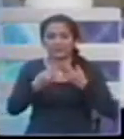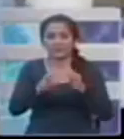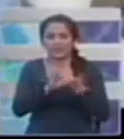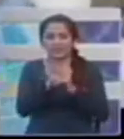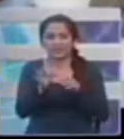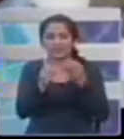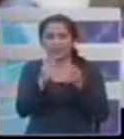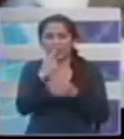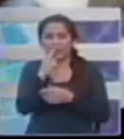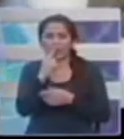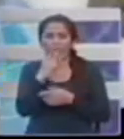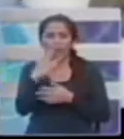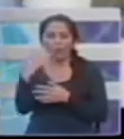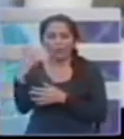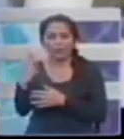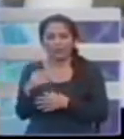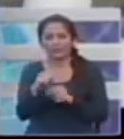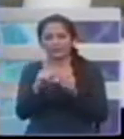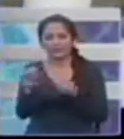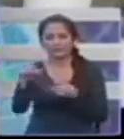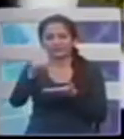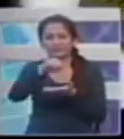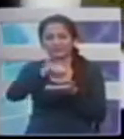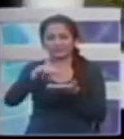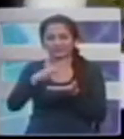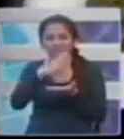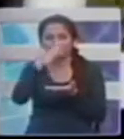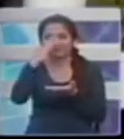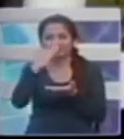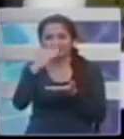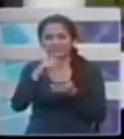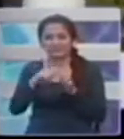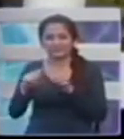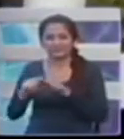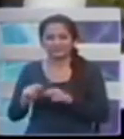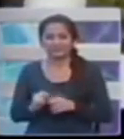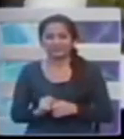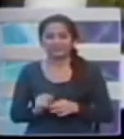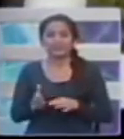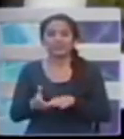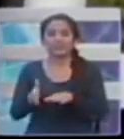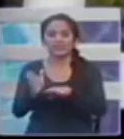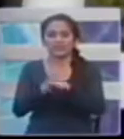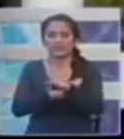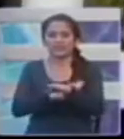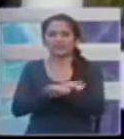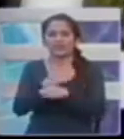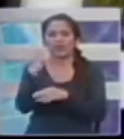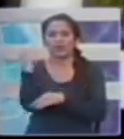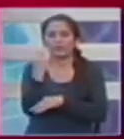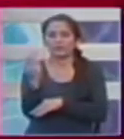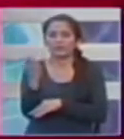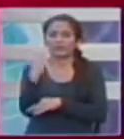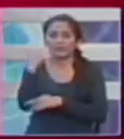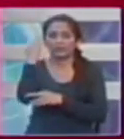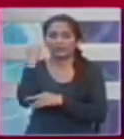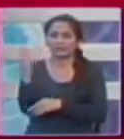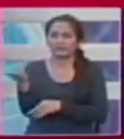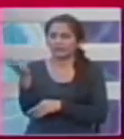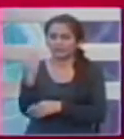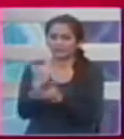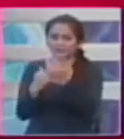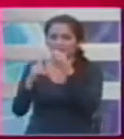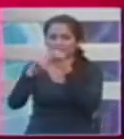Desde inicio de año se van preparando los estudiantes. Primero se hace un casting con los chicos mayores para